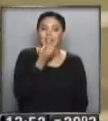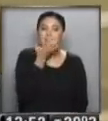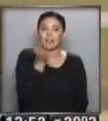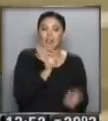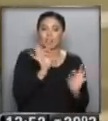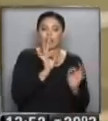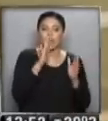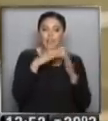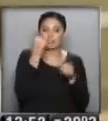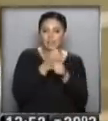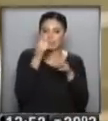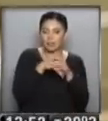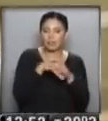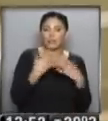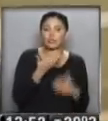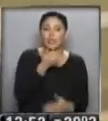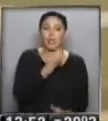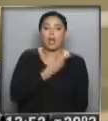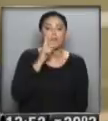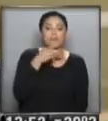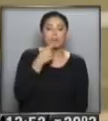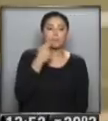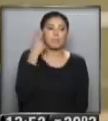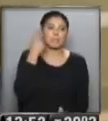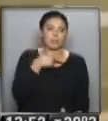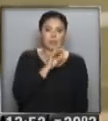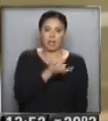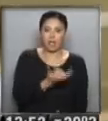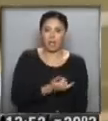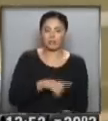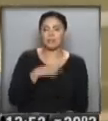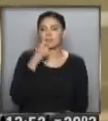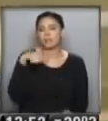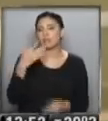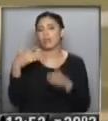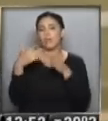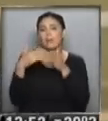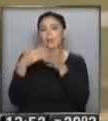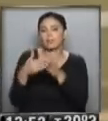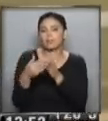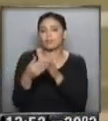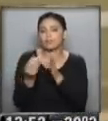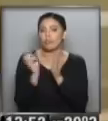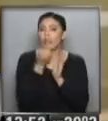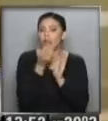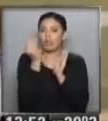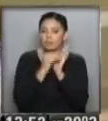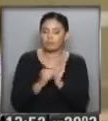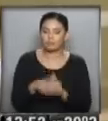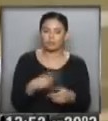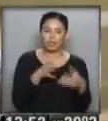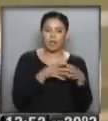un empleado doméstico, la AFIP presume que lo tiene. Lo mismo para aquellos que tienen embarcaciones declaradas o autos de alta gama, etcétera. La